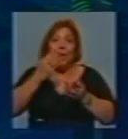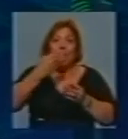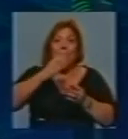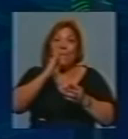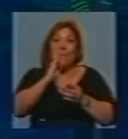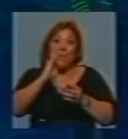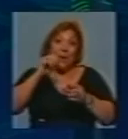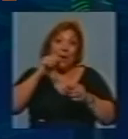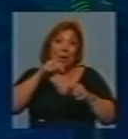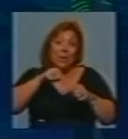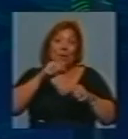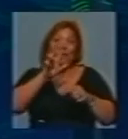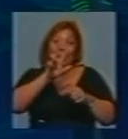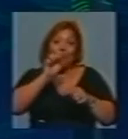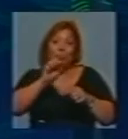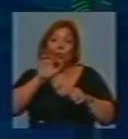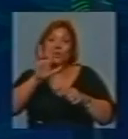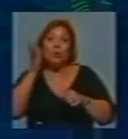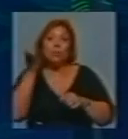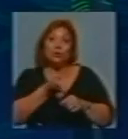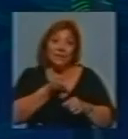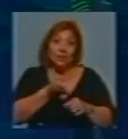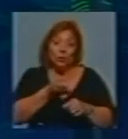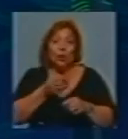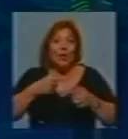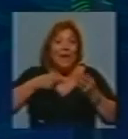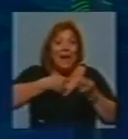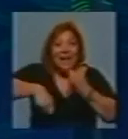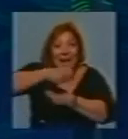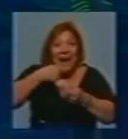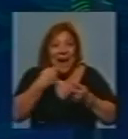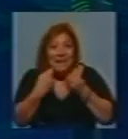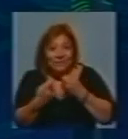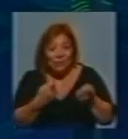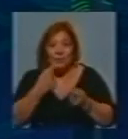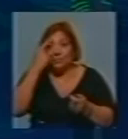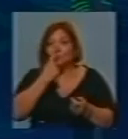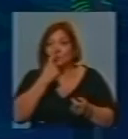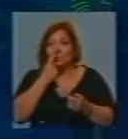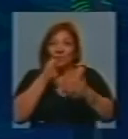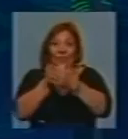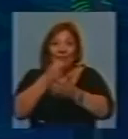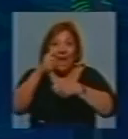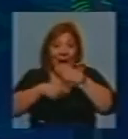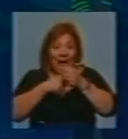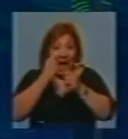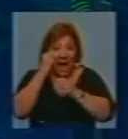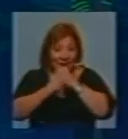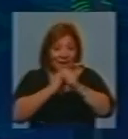Bruto del 3.5% para este año. Además, se estima que el tipo de cambio para fin de año se ubicaría en